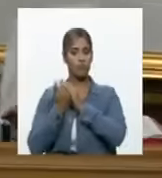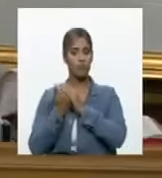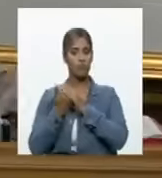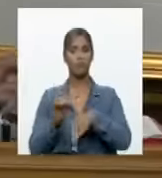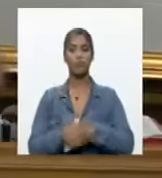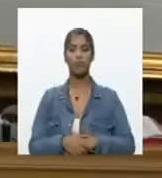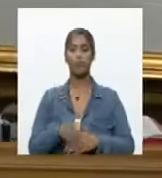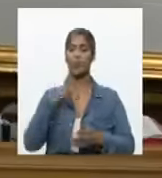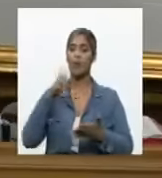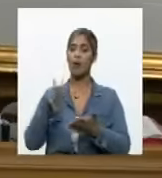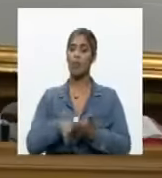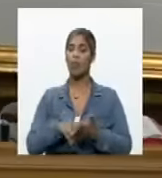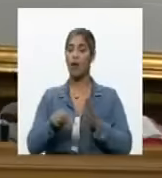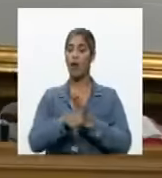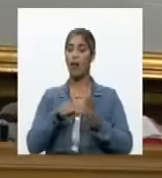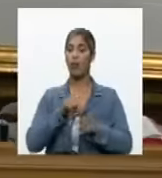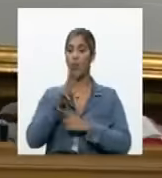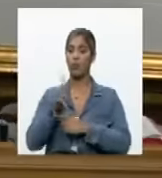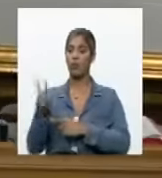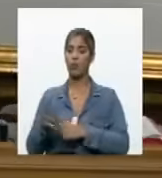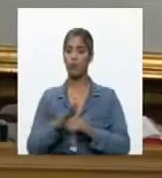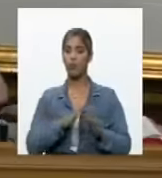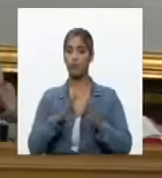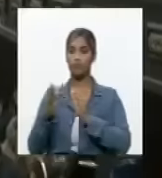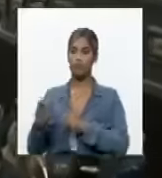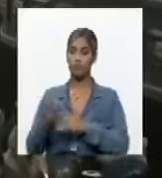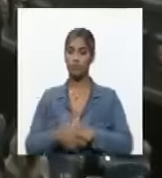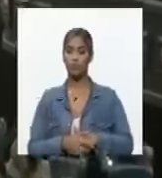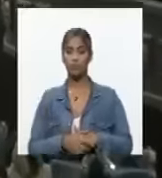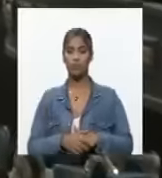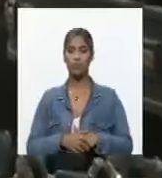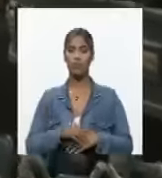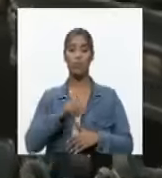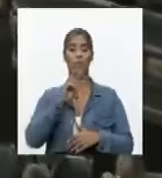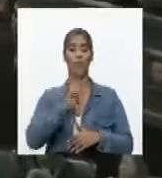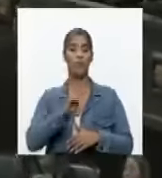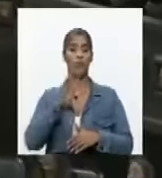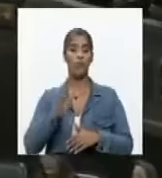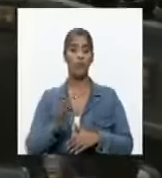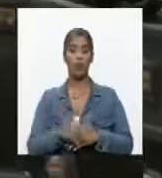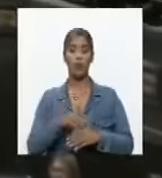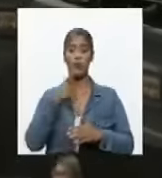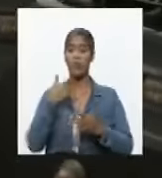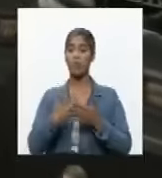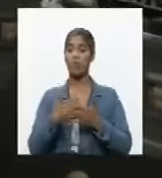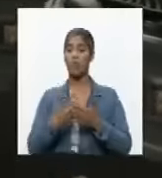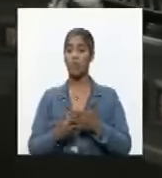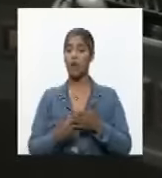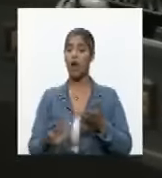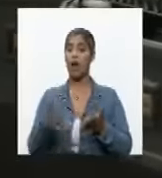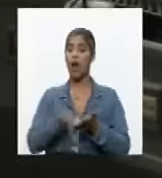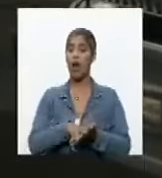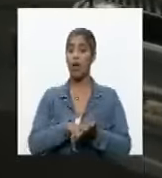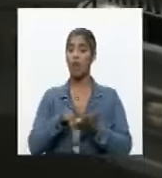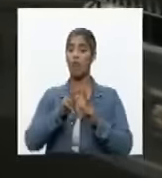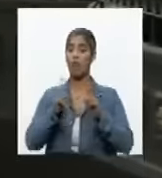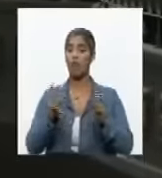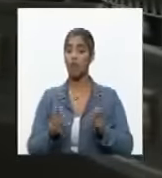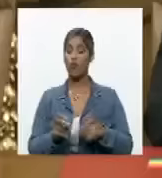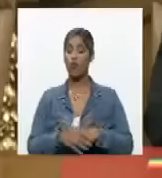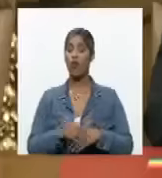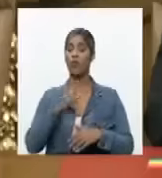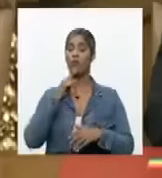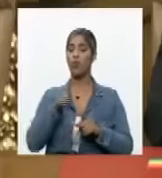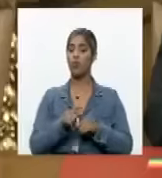Queda aprobado el artículo 22. Siguiente. 24. Se propone aprobar la incorporación de un nuevo epígrafe, el cual pasa a ser